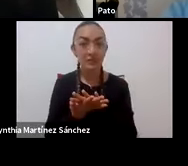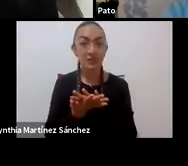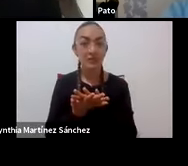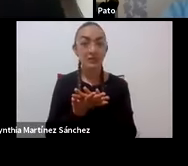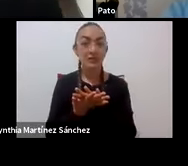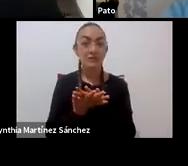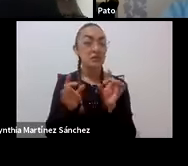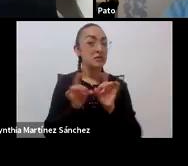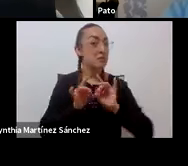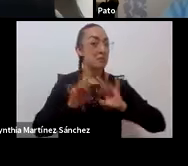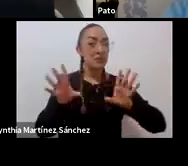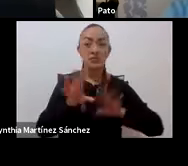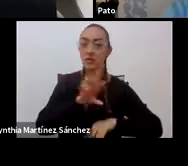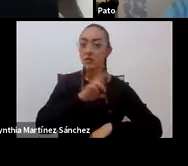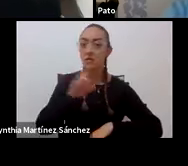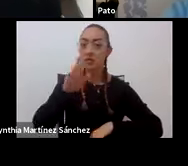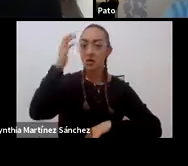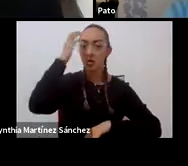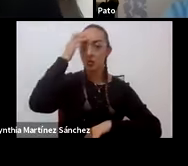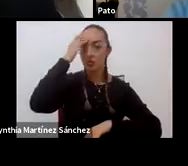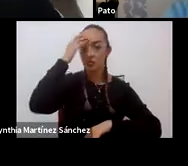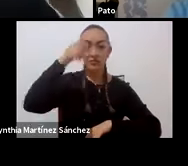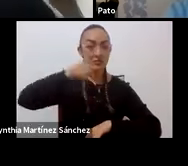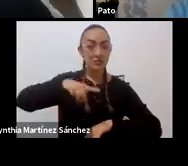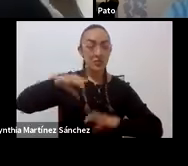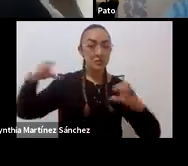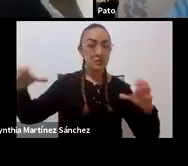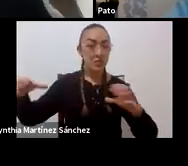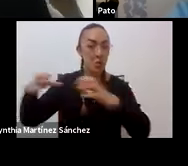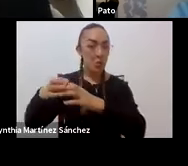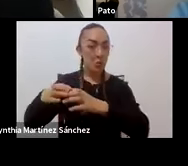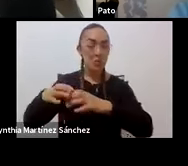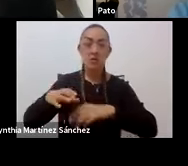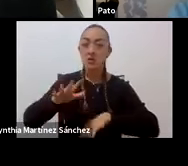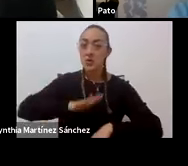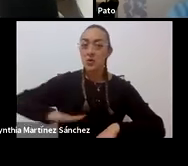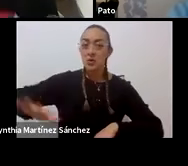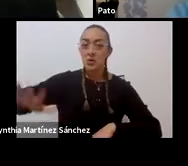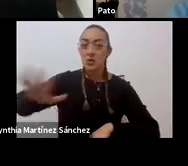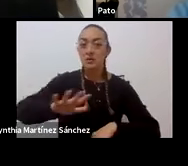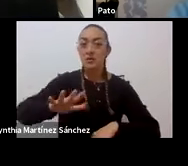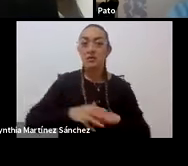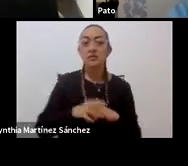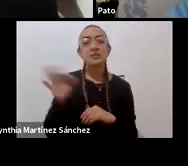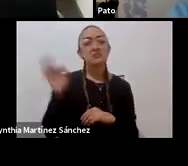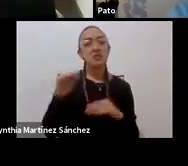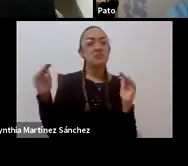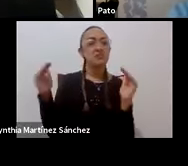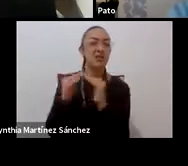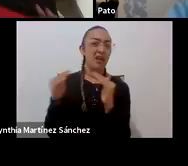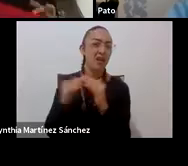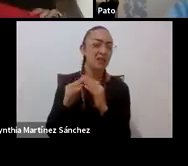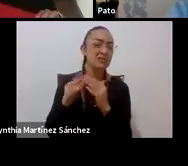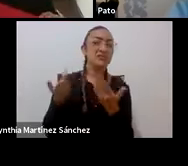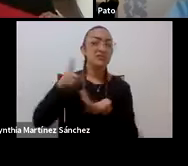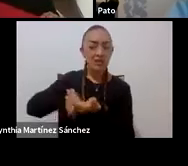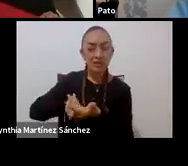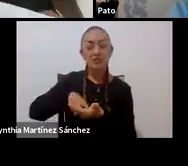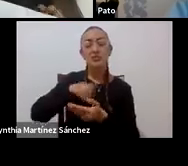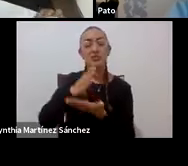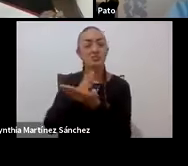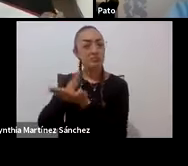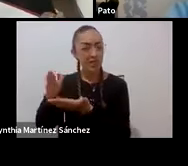sujetos reconocidos por su misma comunidad, más allá de sus casas o no, que a lo mejor son procesos ya muy específicos y